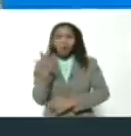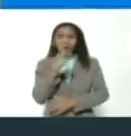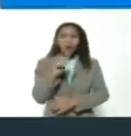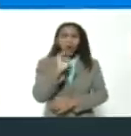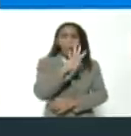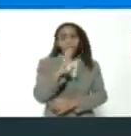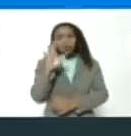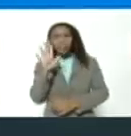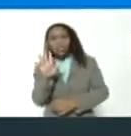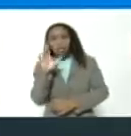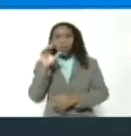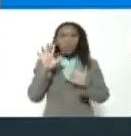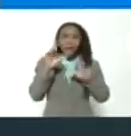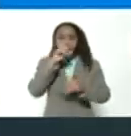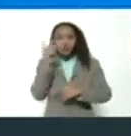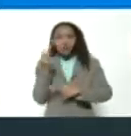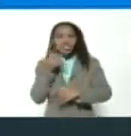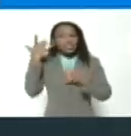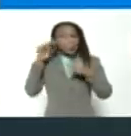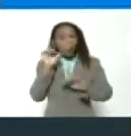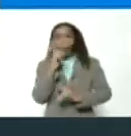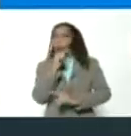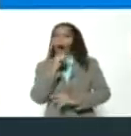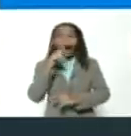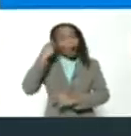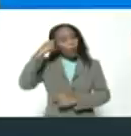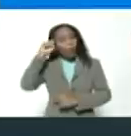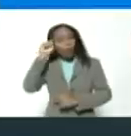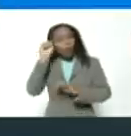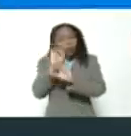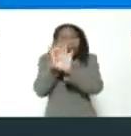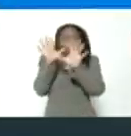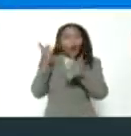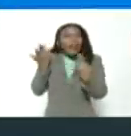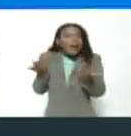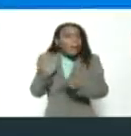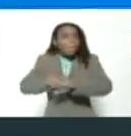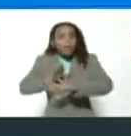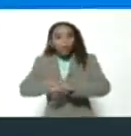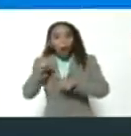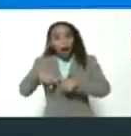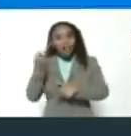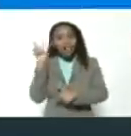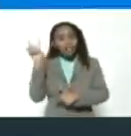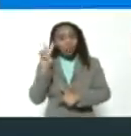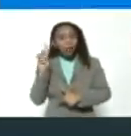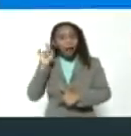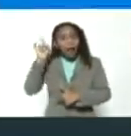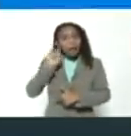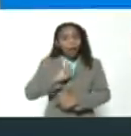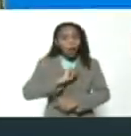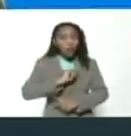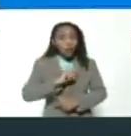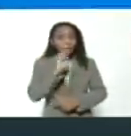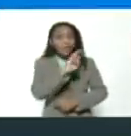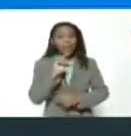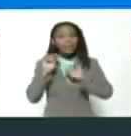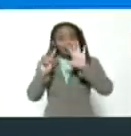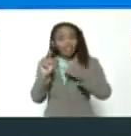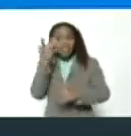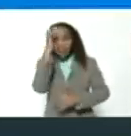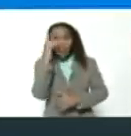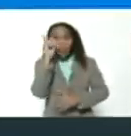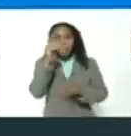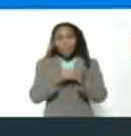5, 10 años, seguro que no tienen recuerdos claros de qué sucedió en Venezuela aquel lunes 27 de